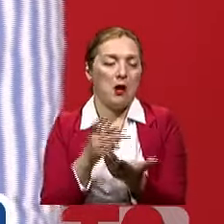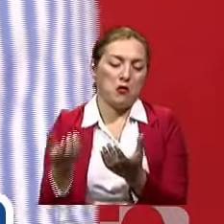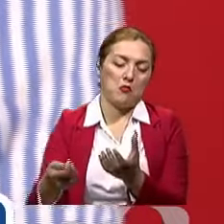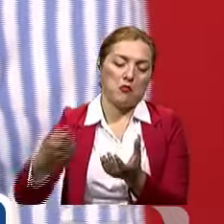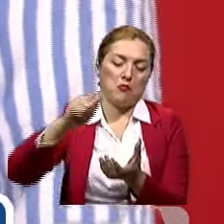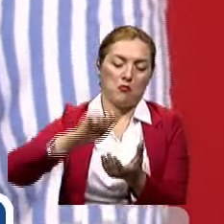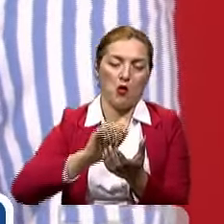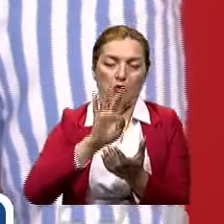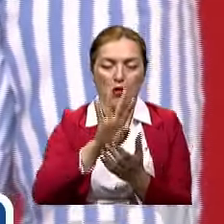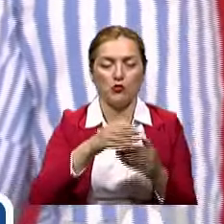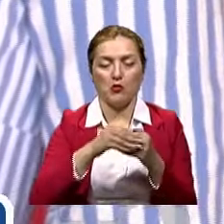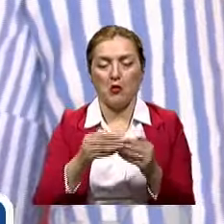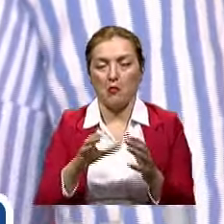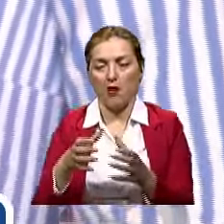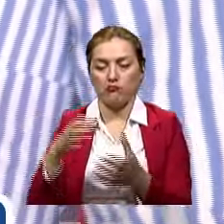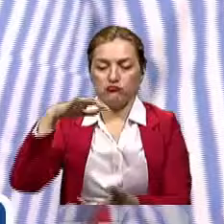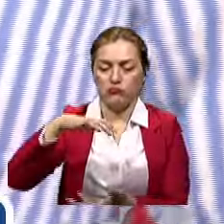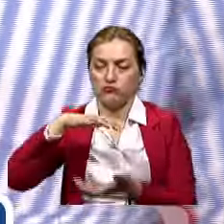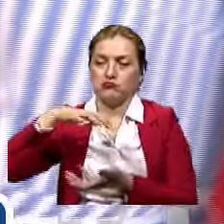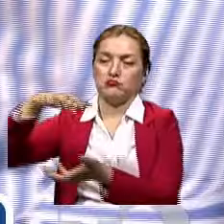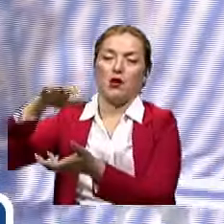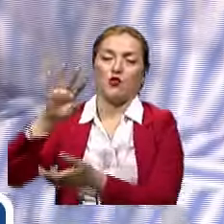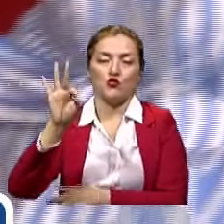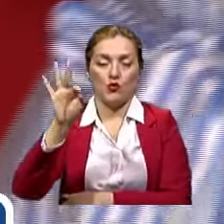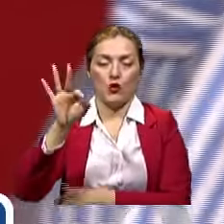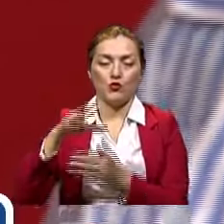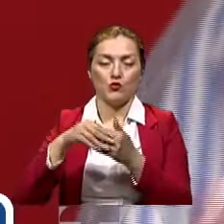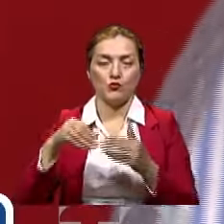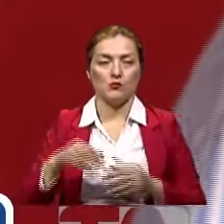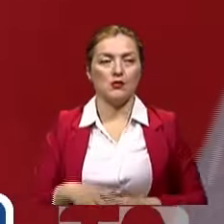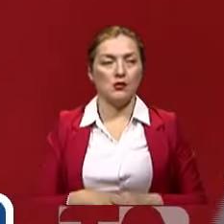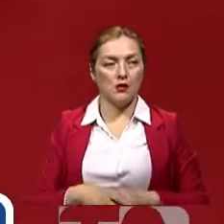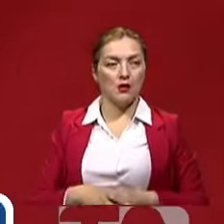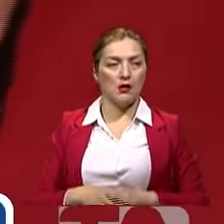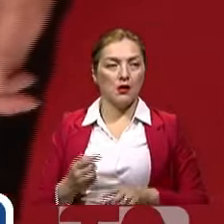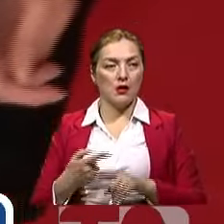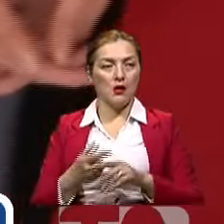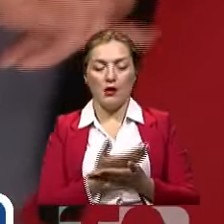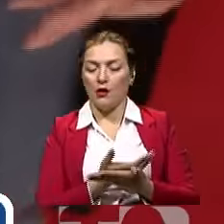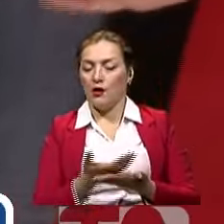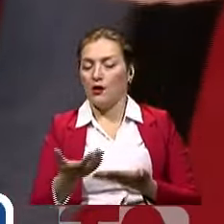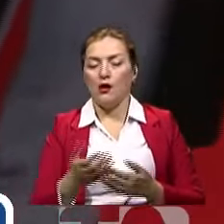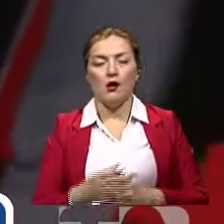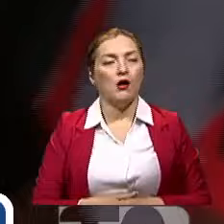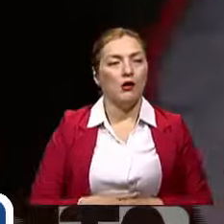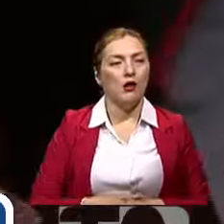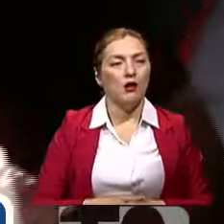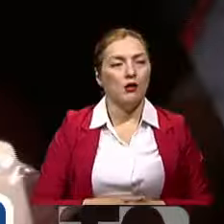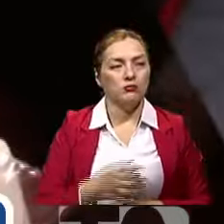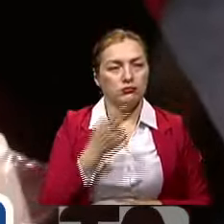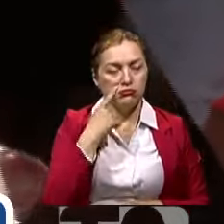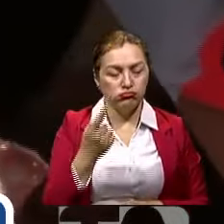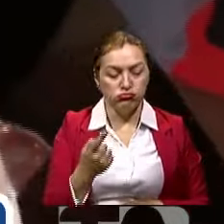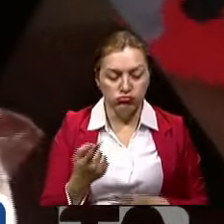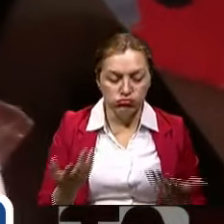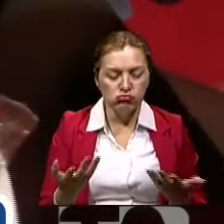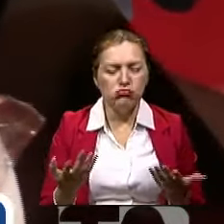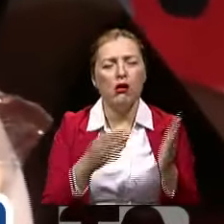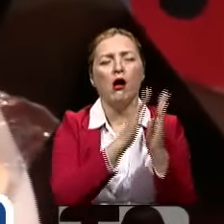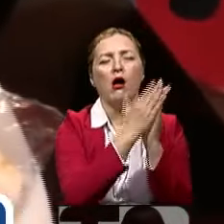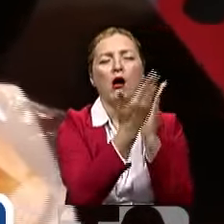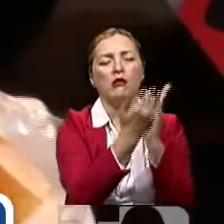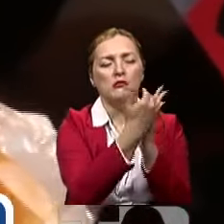llevar $9. Y en el menú además hay varias opciones, ¿no? ¿Qué más podemos encontrar? Así es,